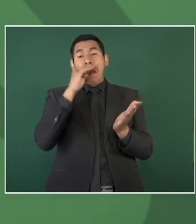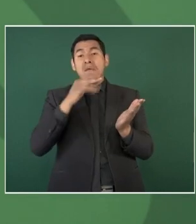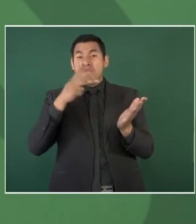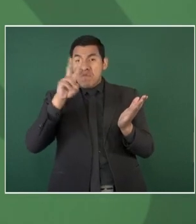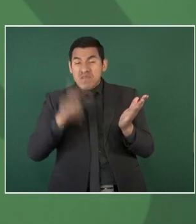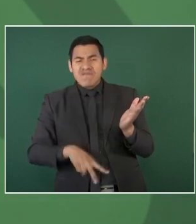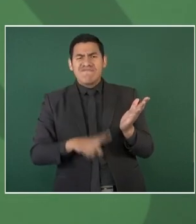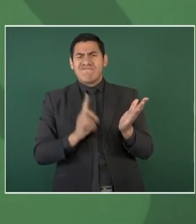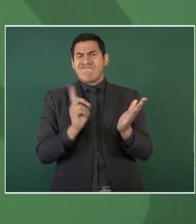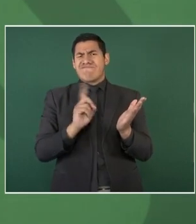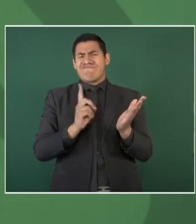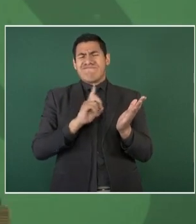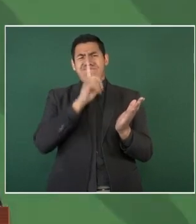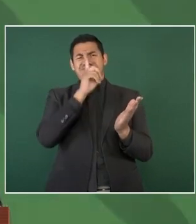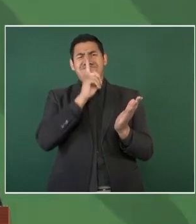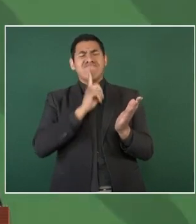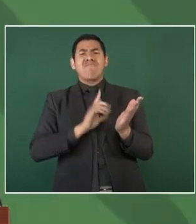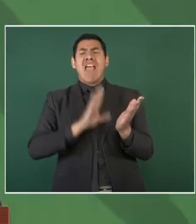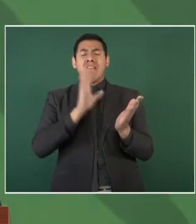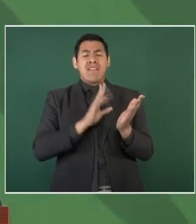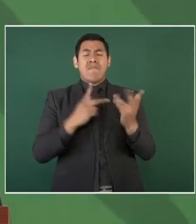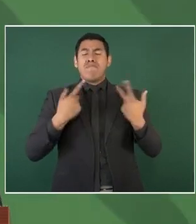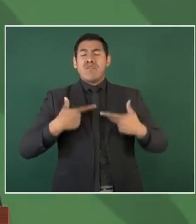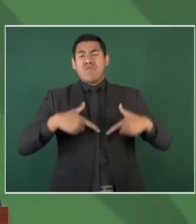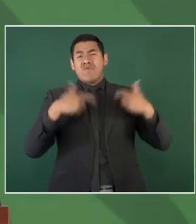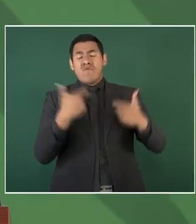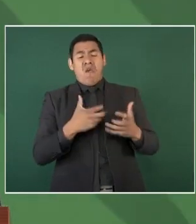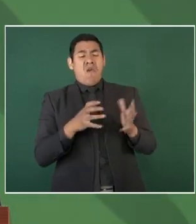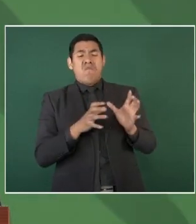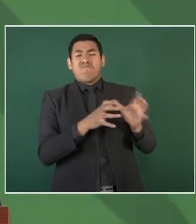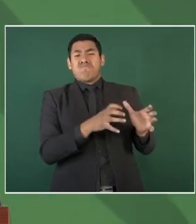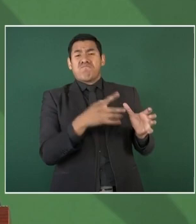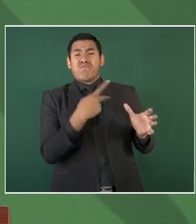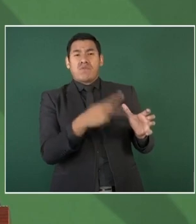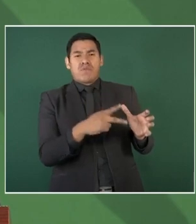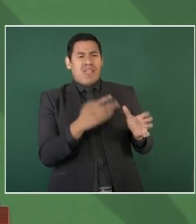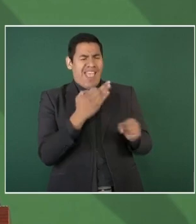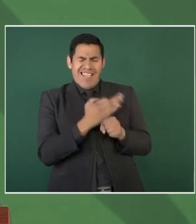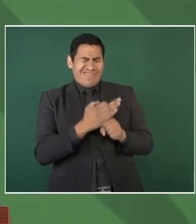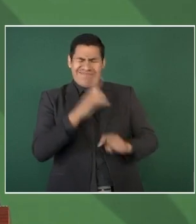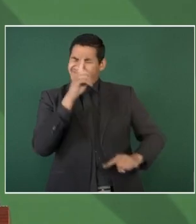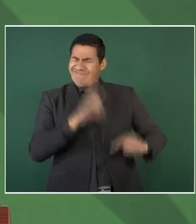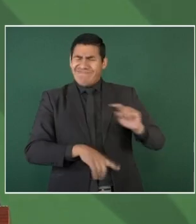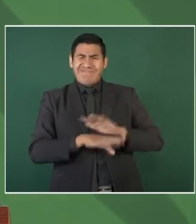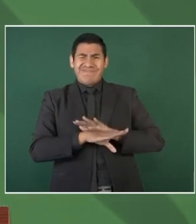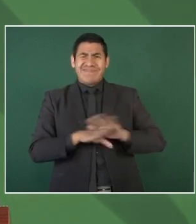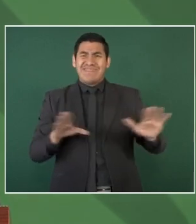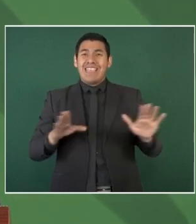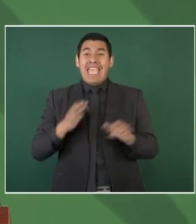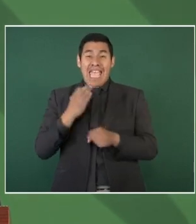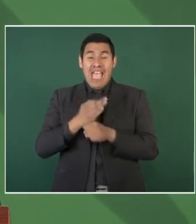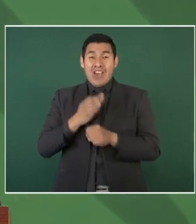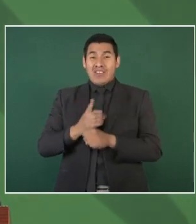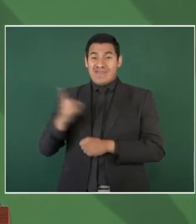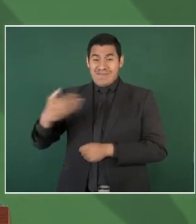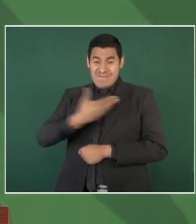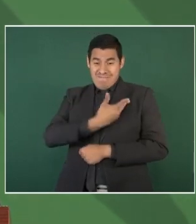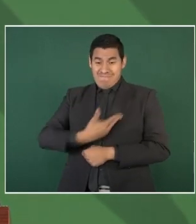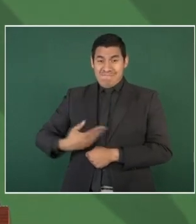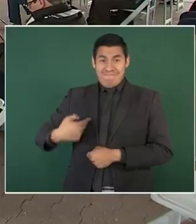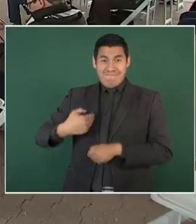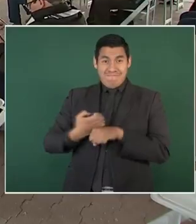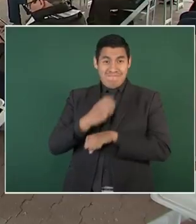rondaba el fantasma de la privatización. Trabajando de la mano, estamos emprendiendo el camino hacia un auténtico estado